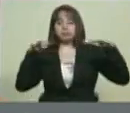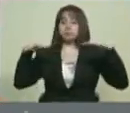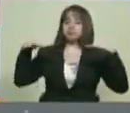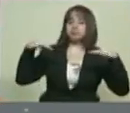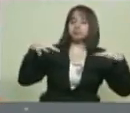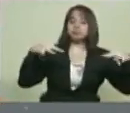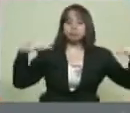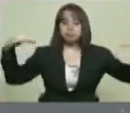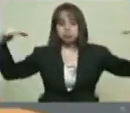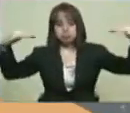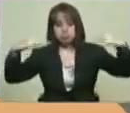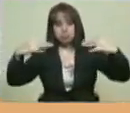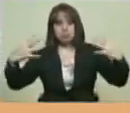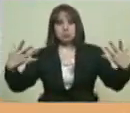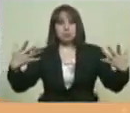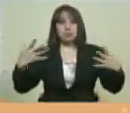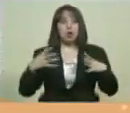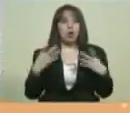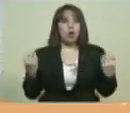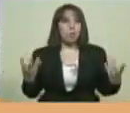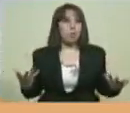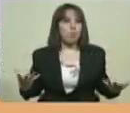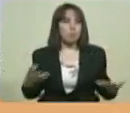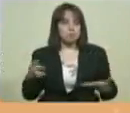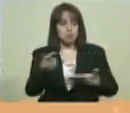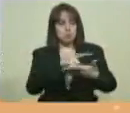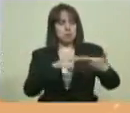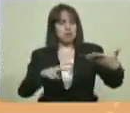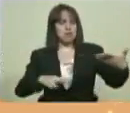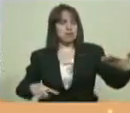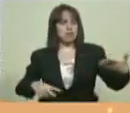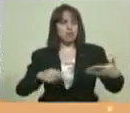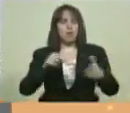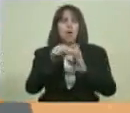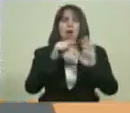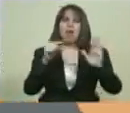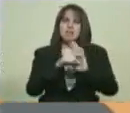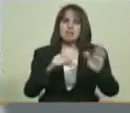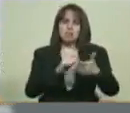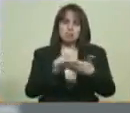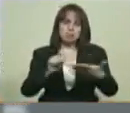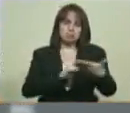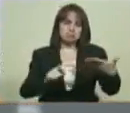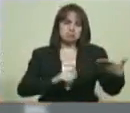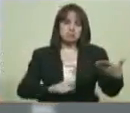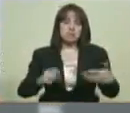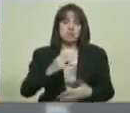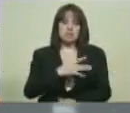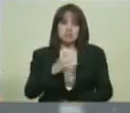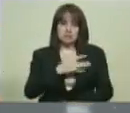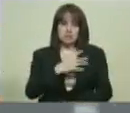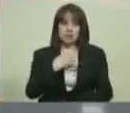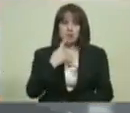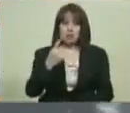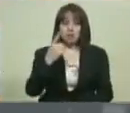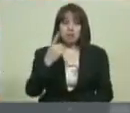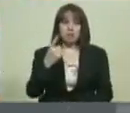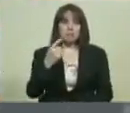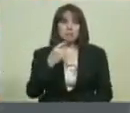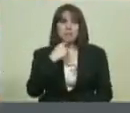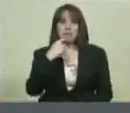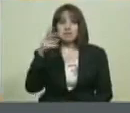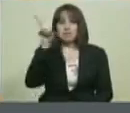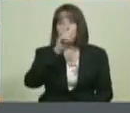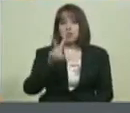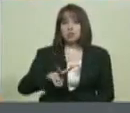artículo que me envió un amigo de Chile, Manuel Cabiese. Se llama